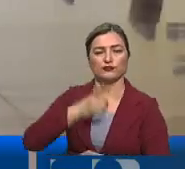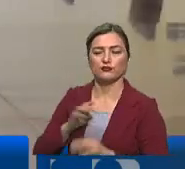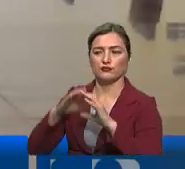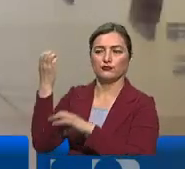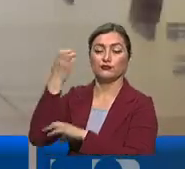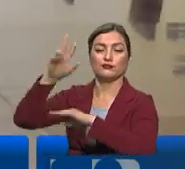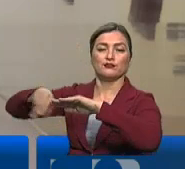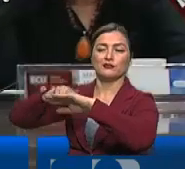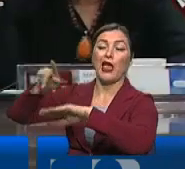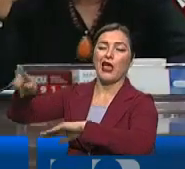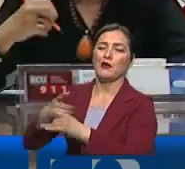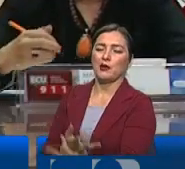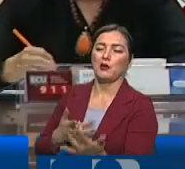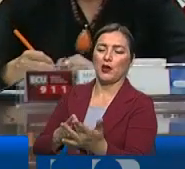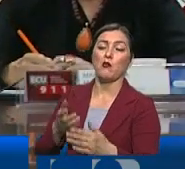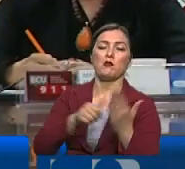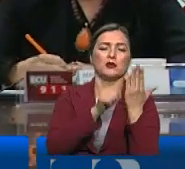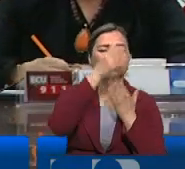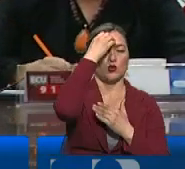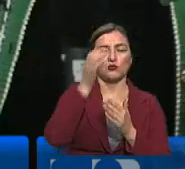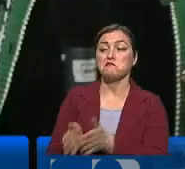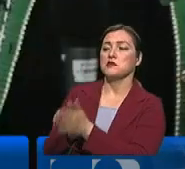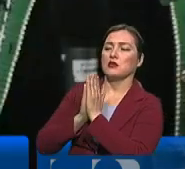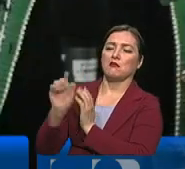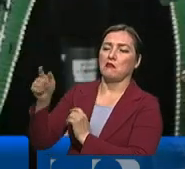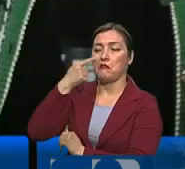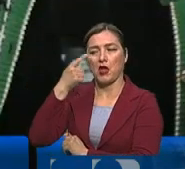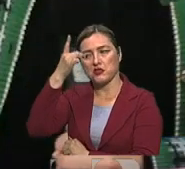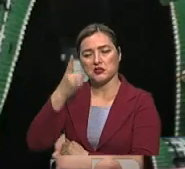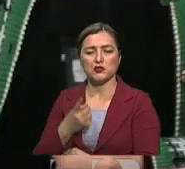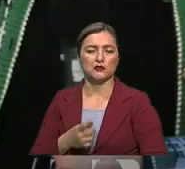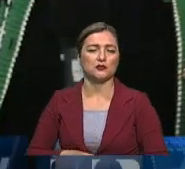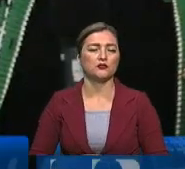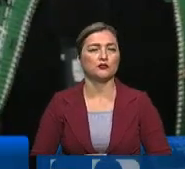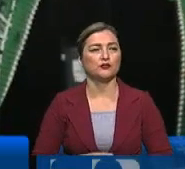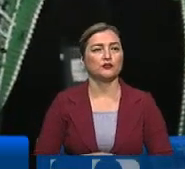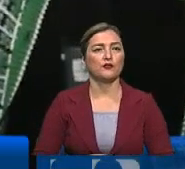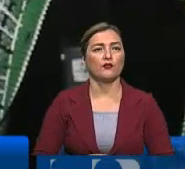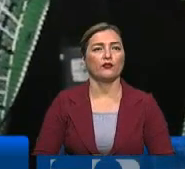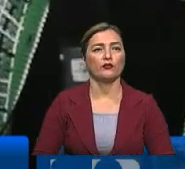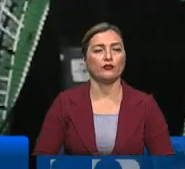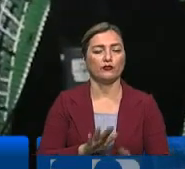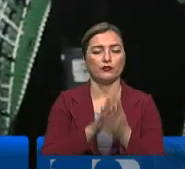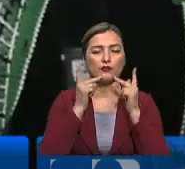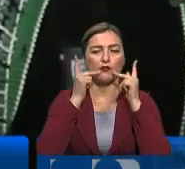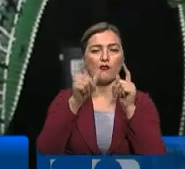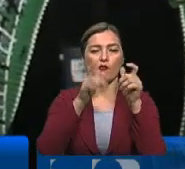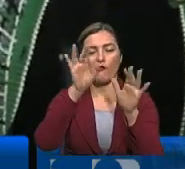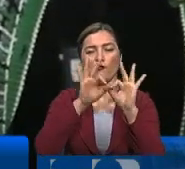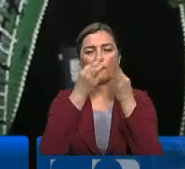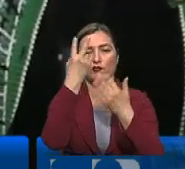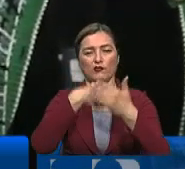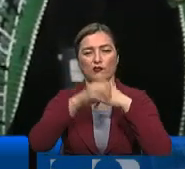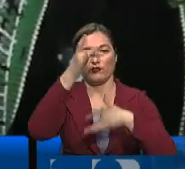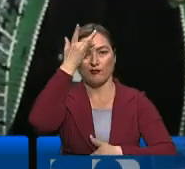COE Nacional luego de la solicitud del Ministerio de Educación. En el fiscal la opción que vamos a darles a estas familias es también